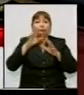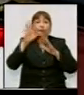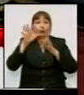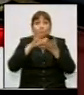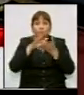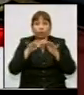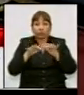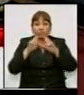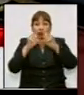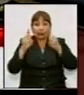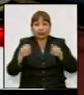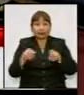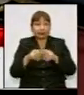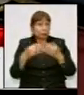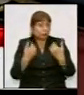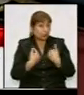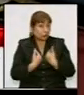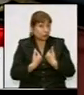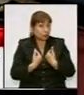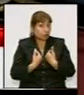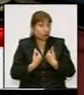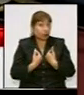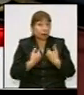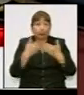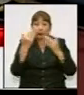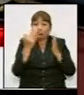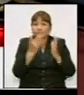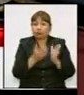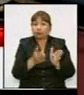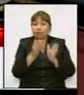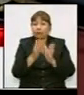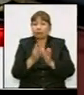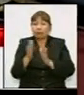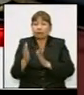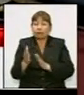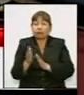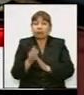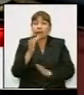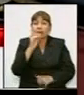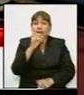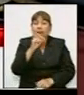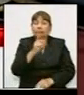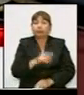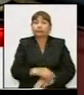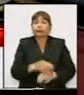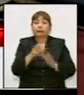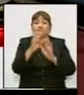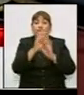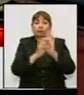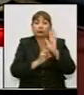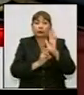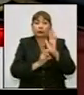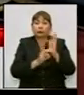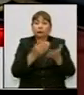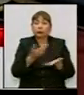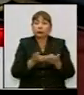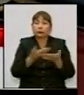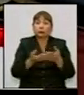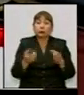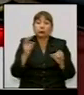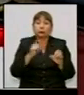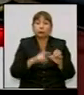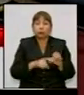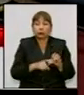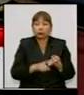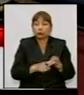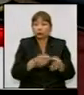cual tiene como parte de su estructura de la Fuerza un proyecto de inversión para el monitoreo